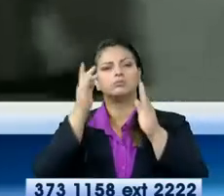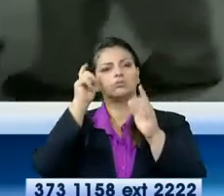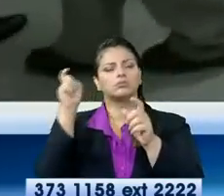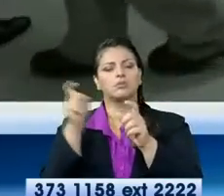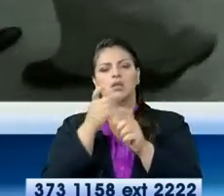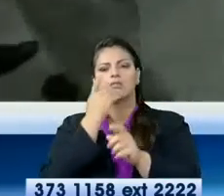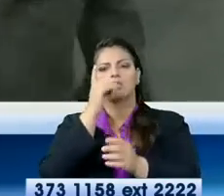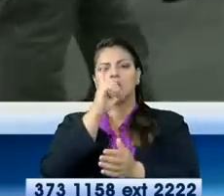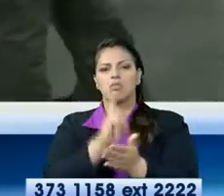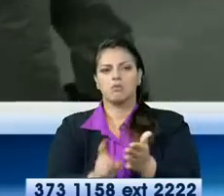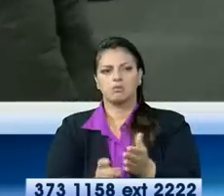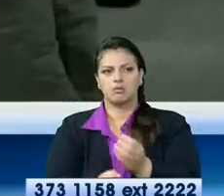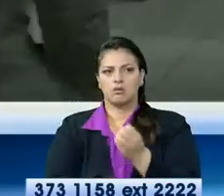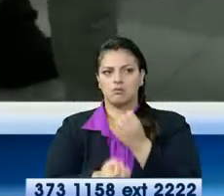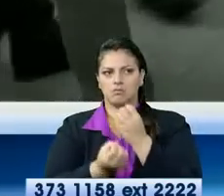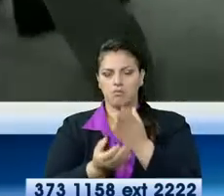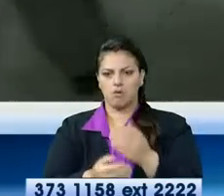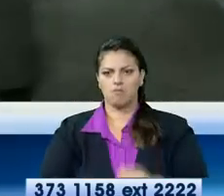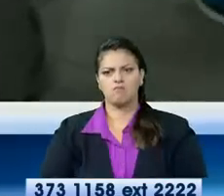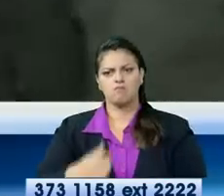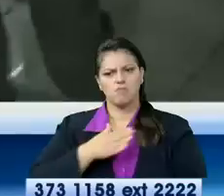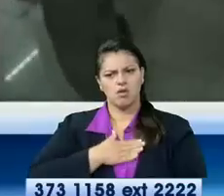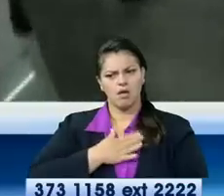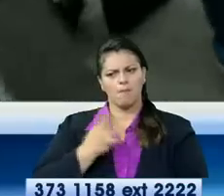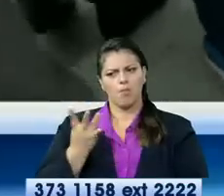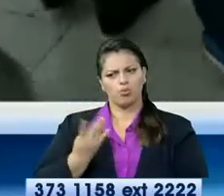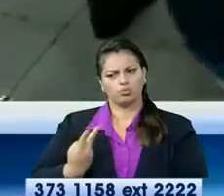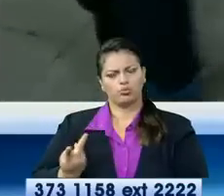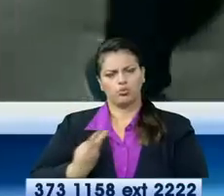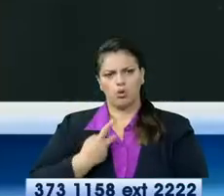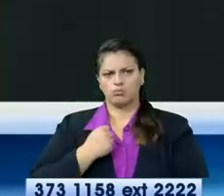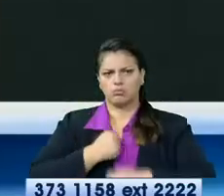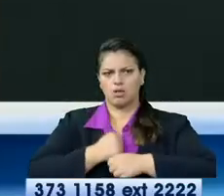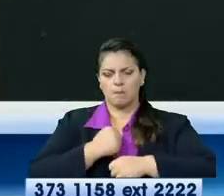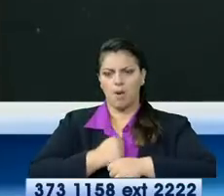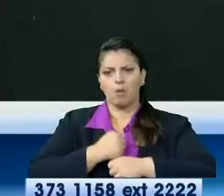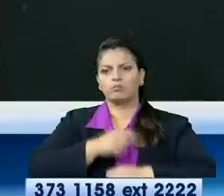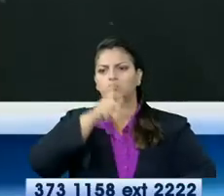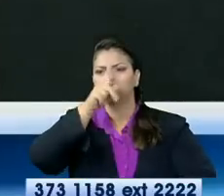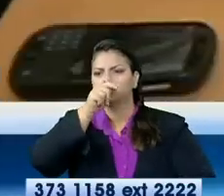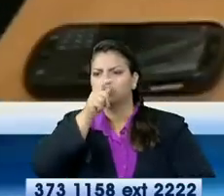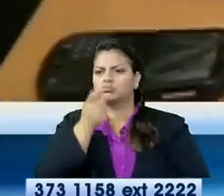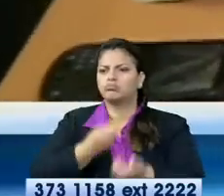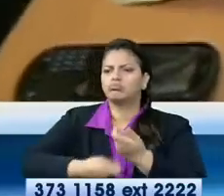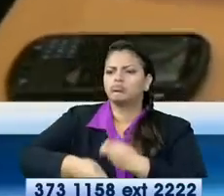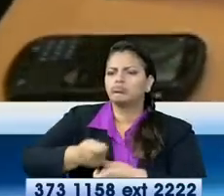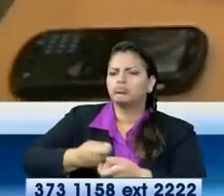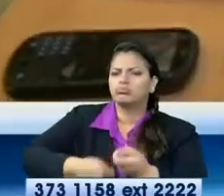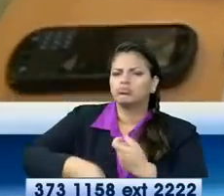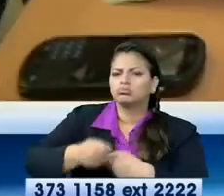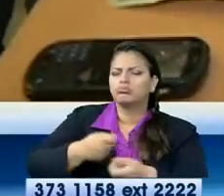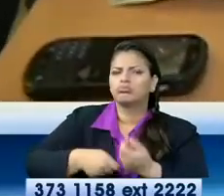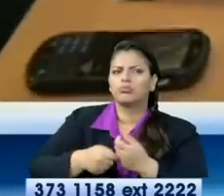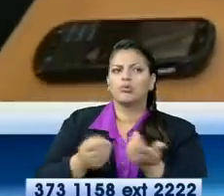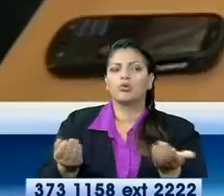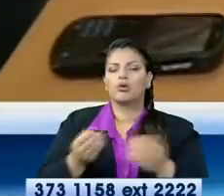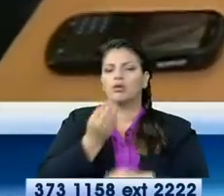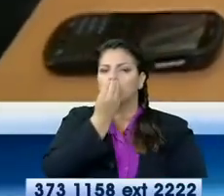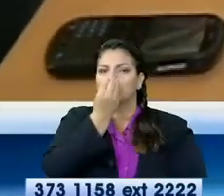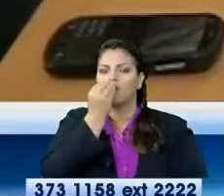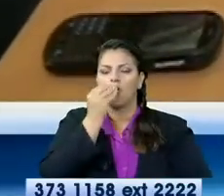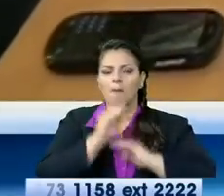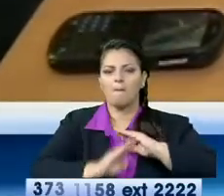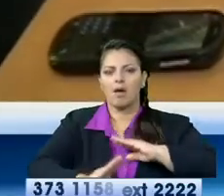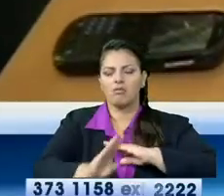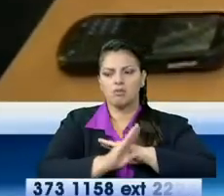que sufrieran ella y su esposo en su negocio de venta de pollos ubicado en la cooperativa Tigüinza del bloque 9 de Flor de